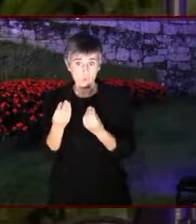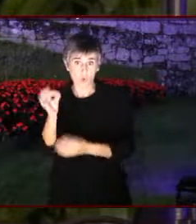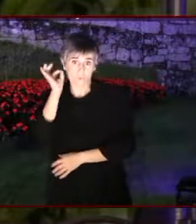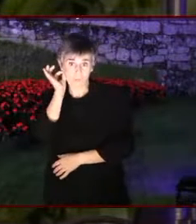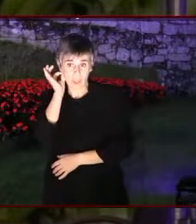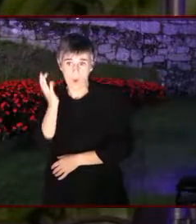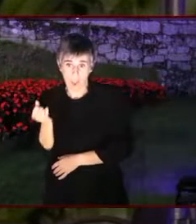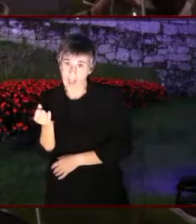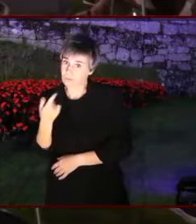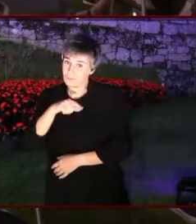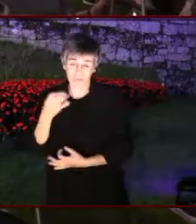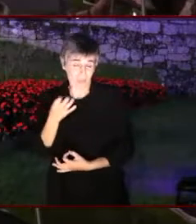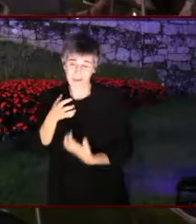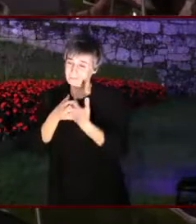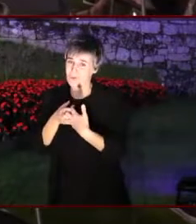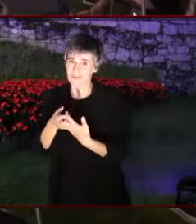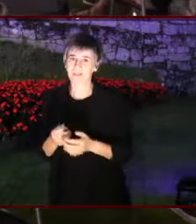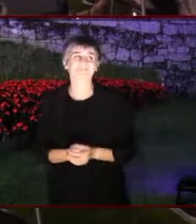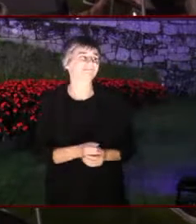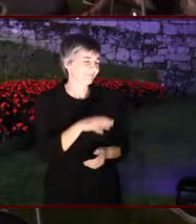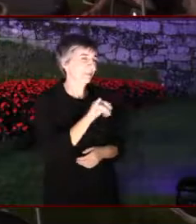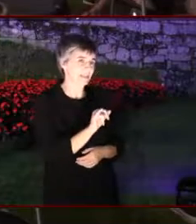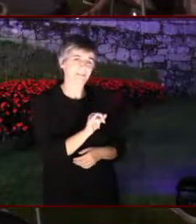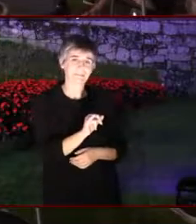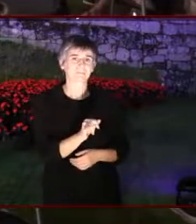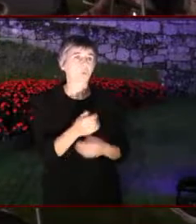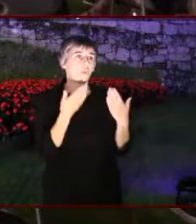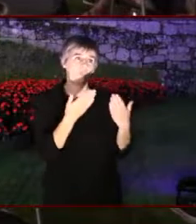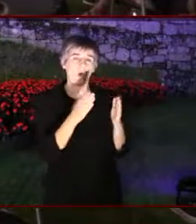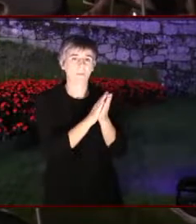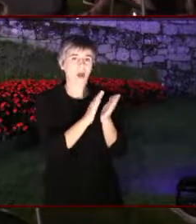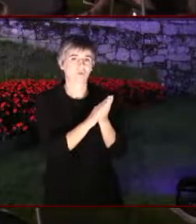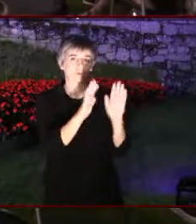aí, ¿no? Pois sí. Un forte aplauso para Wadi, por favor.